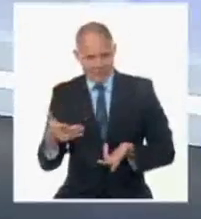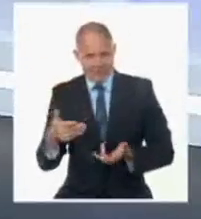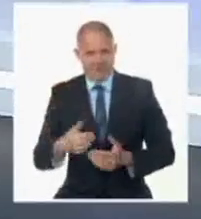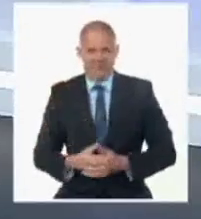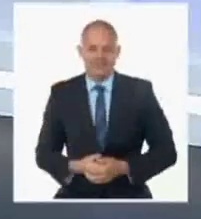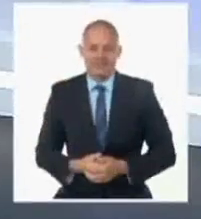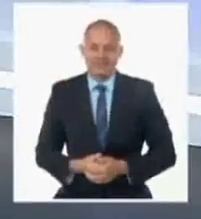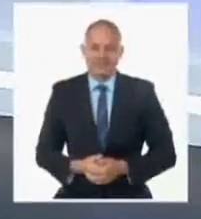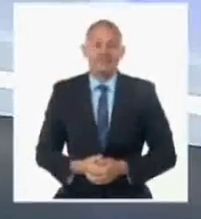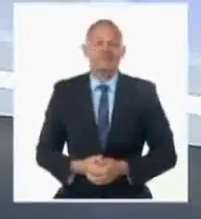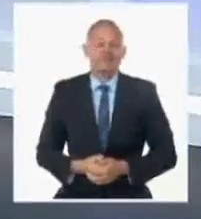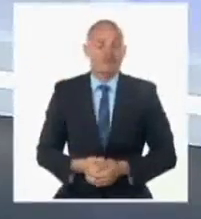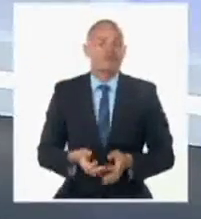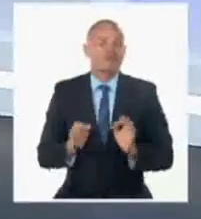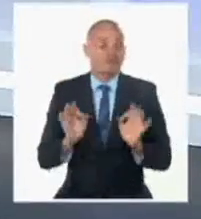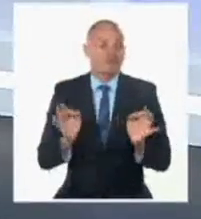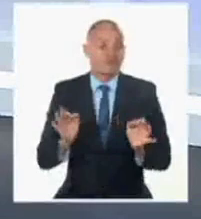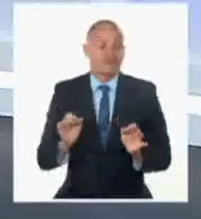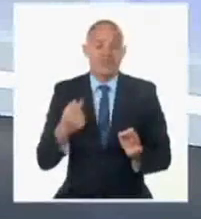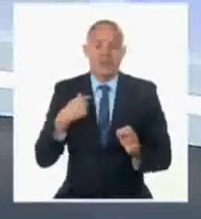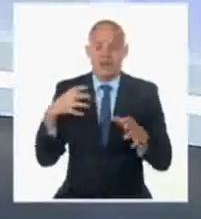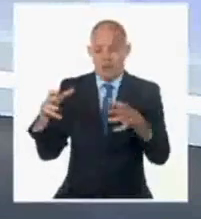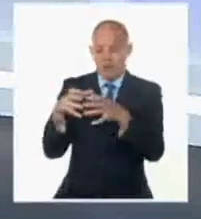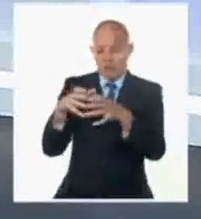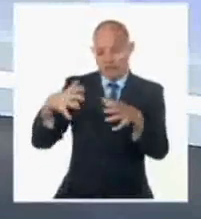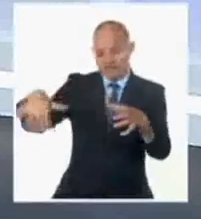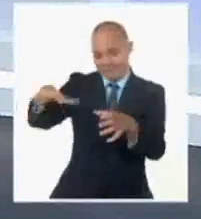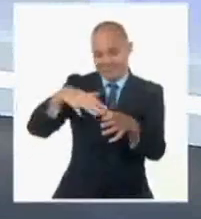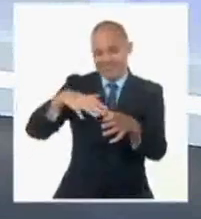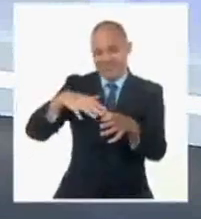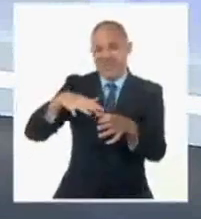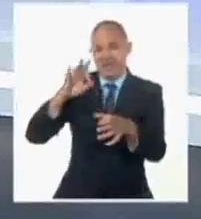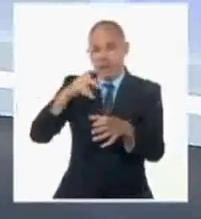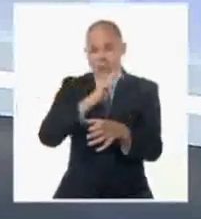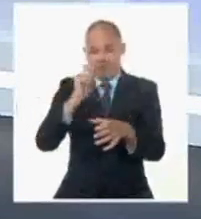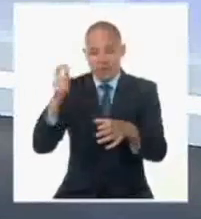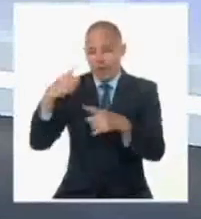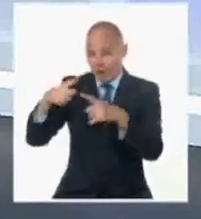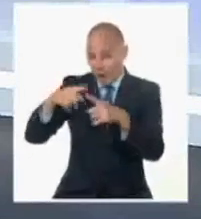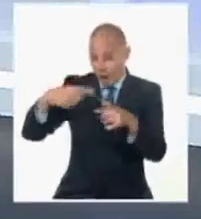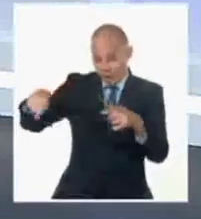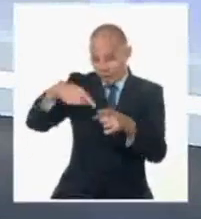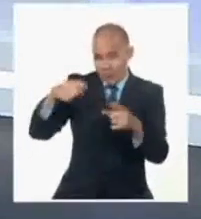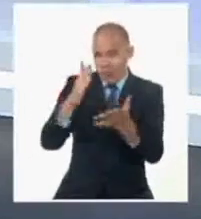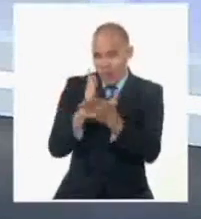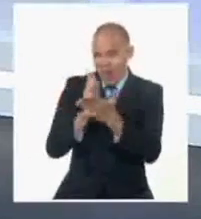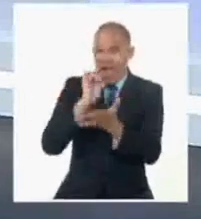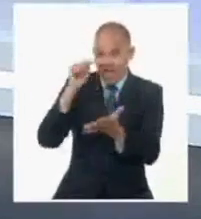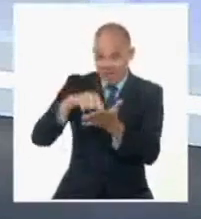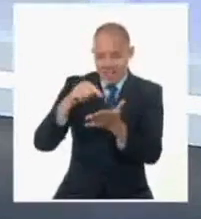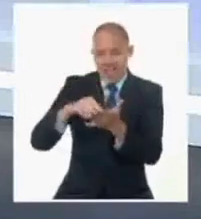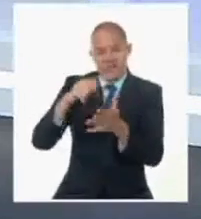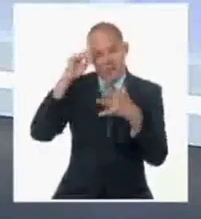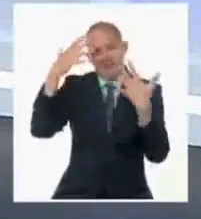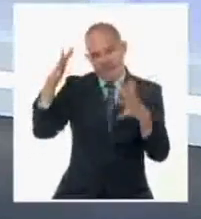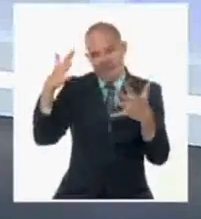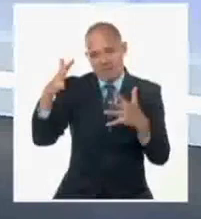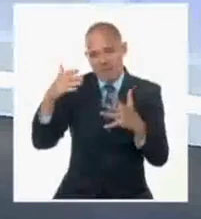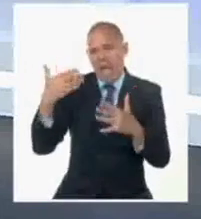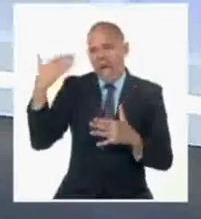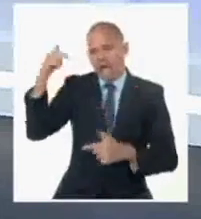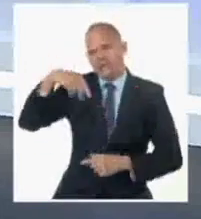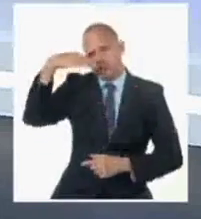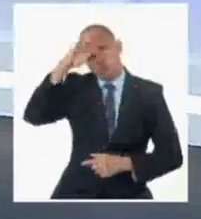Realmente hay que felicitar a todo el equipo de entrenadores de la Escuela Nacional de Gimnasia porque es un resultado en un deporte donde no se pronostica siempre